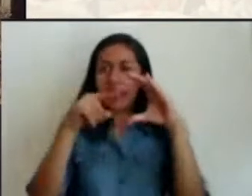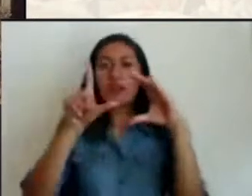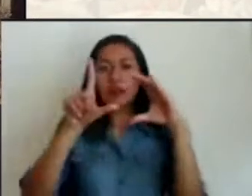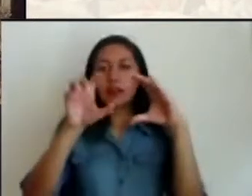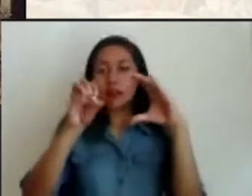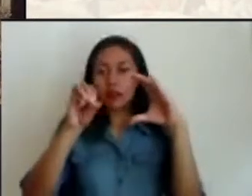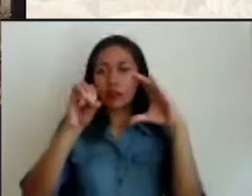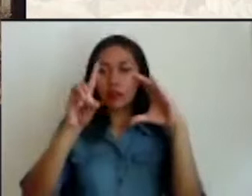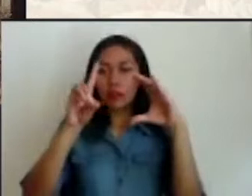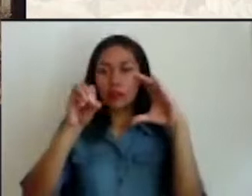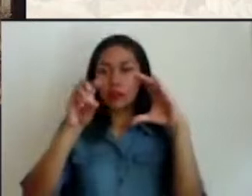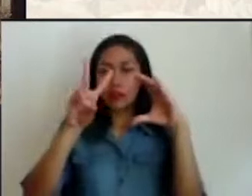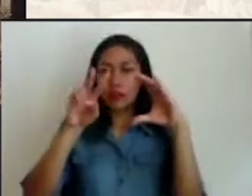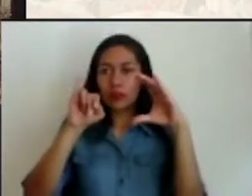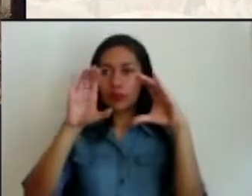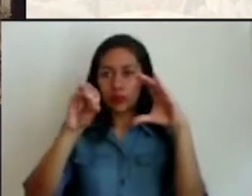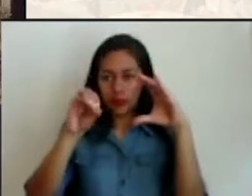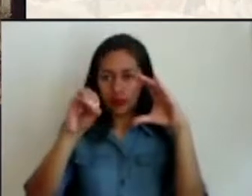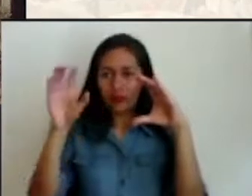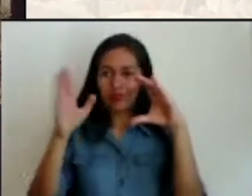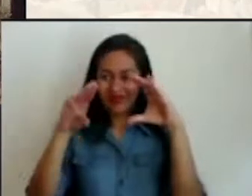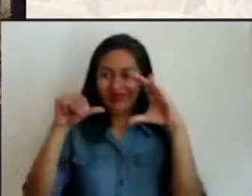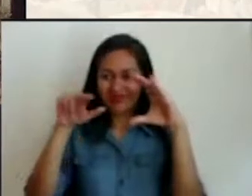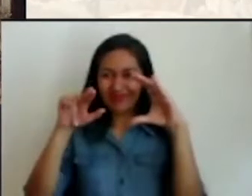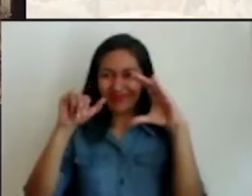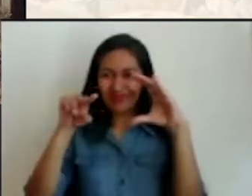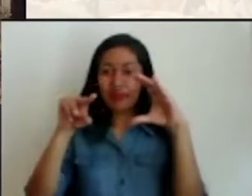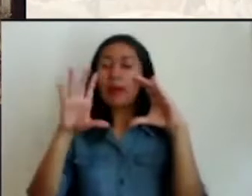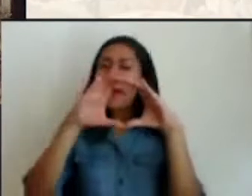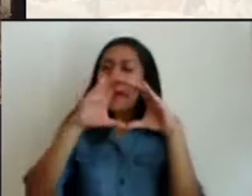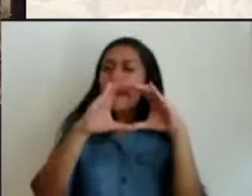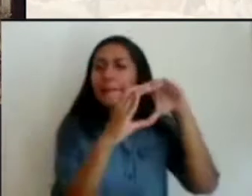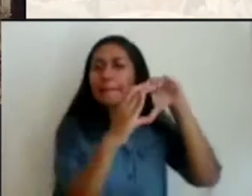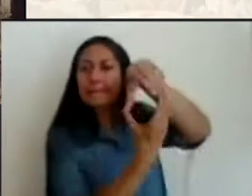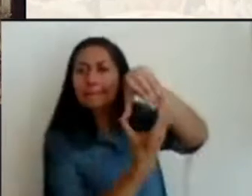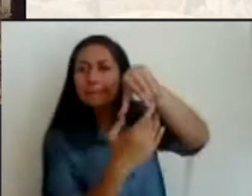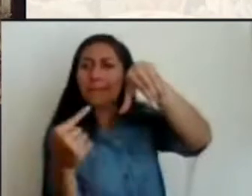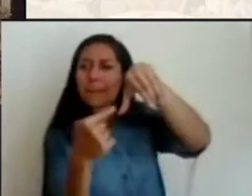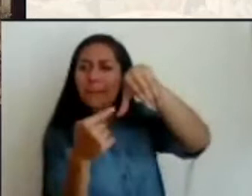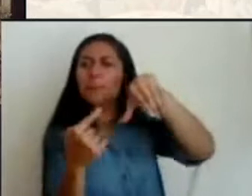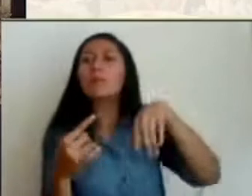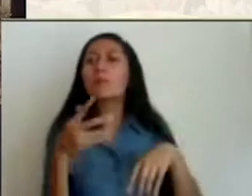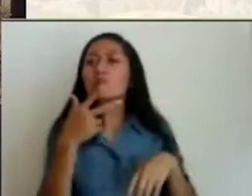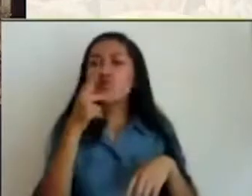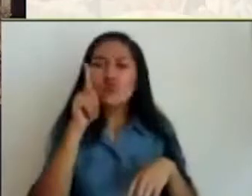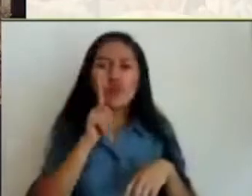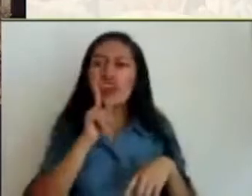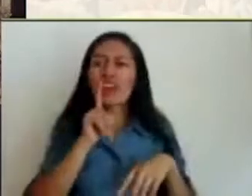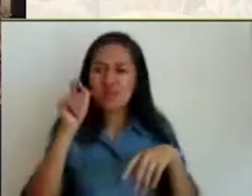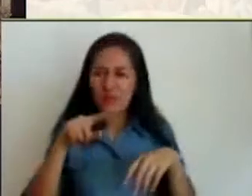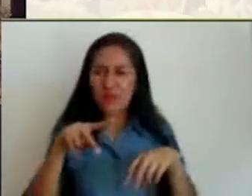Virgen, pero ahora flotando sobre el mar y con una corona de estrellas. Sullo